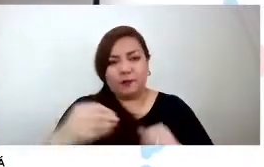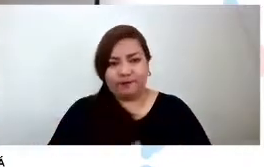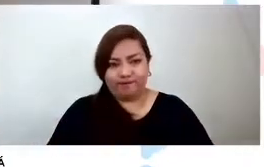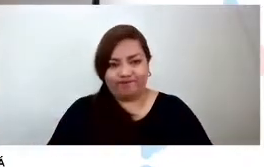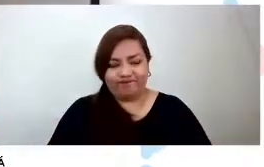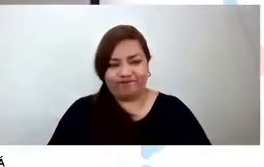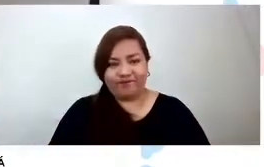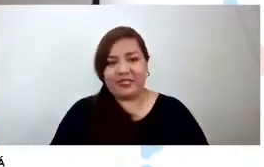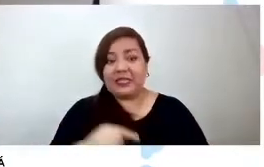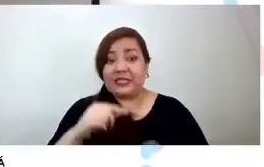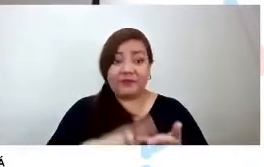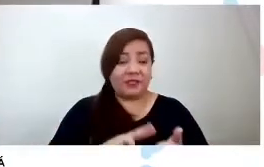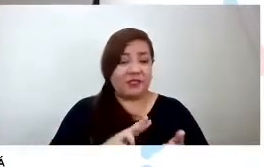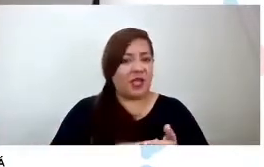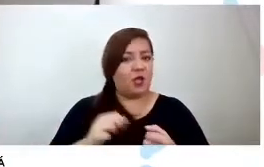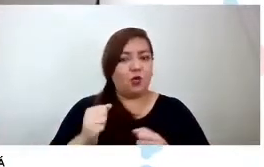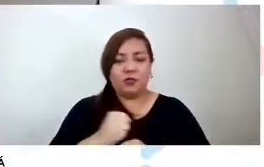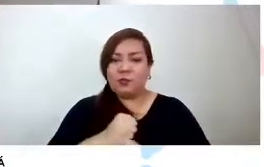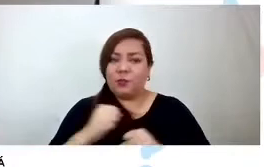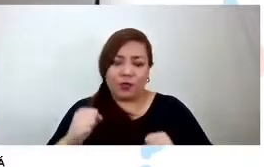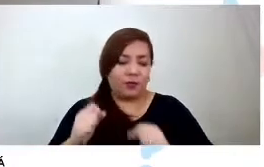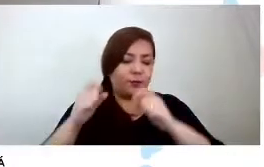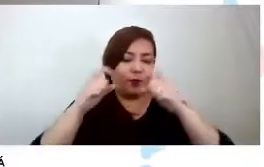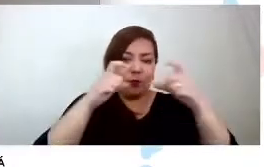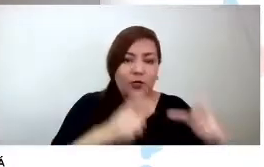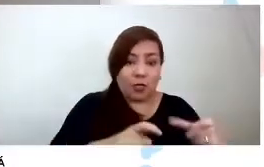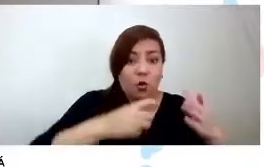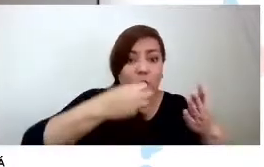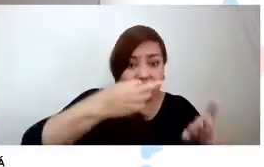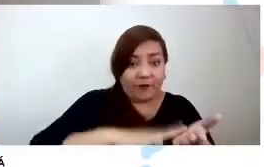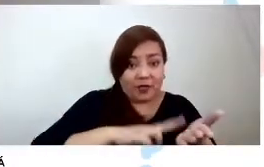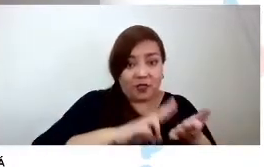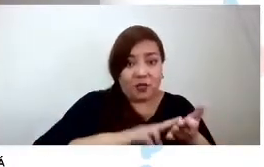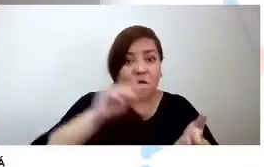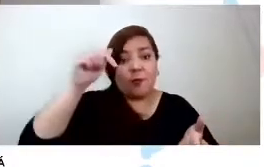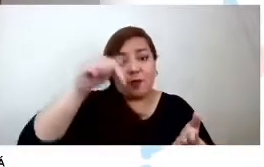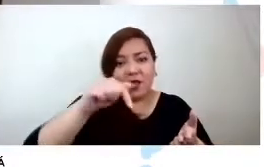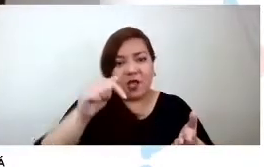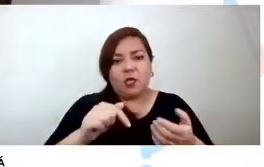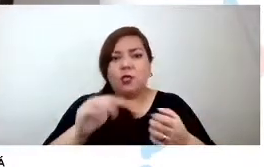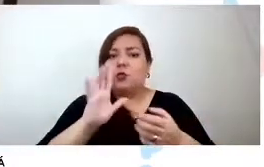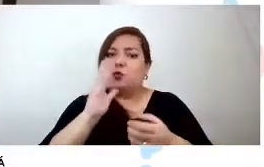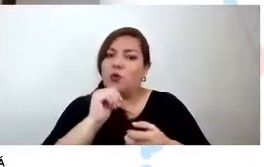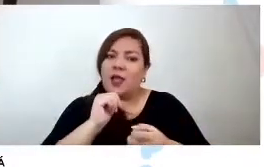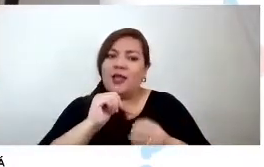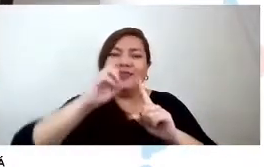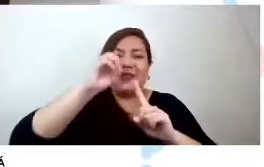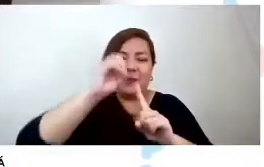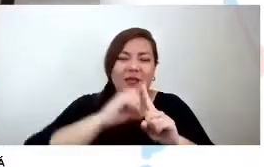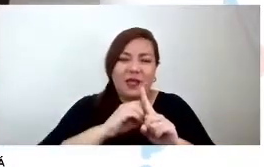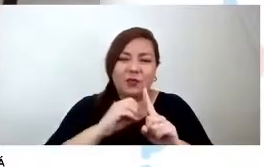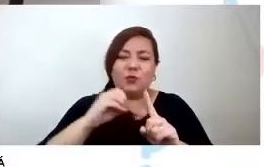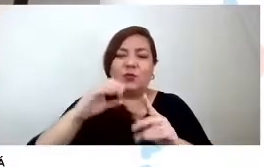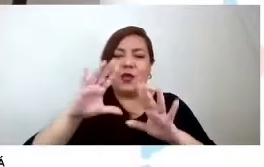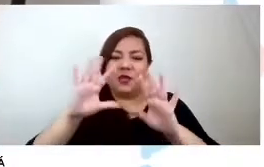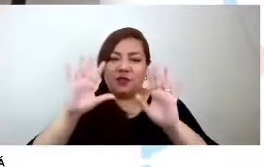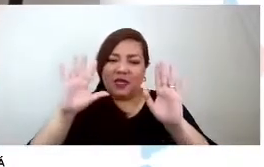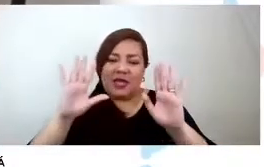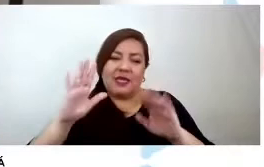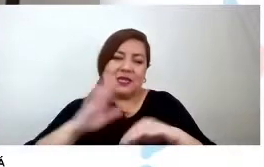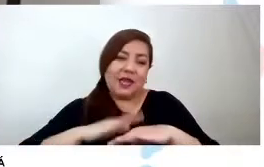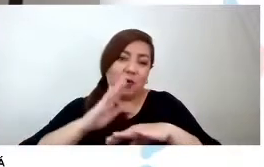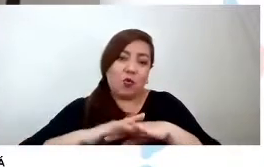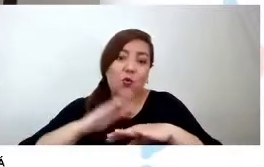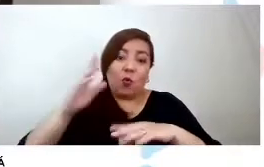tenemos expuestos los originales porque en la sala no están las condiciones de humedad, de temperatura adecuadas para poder